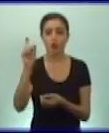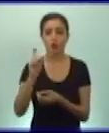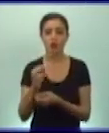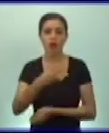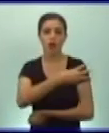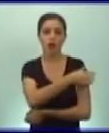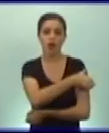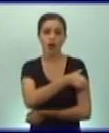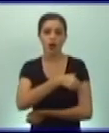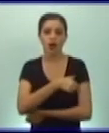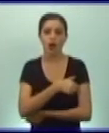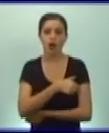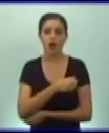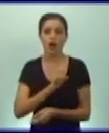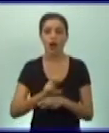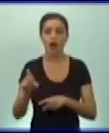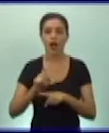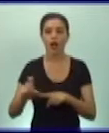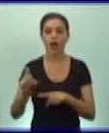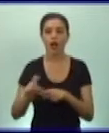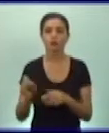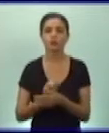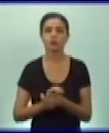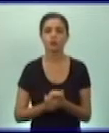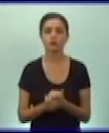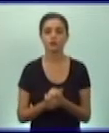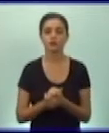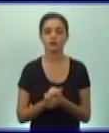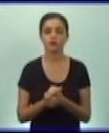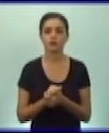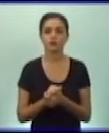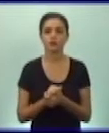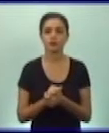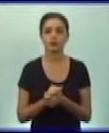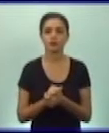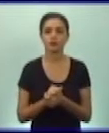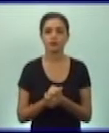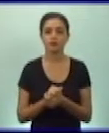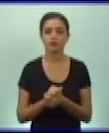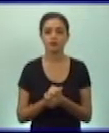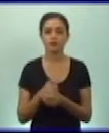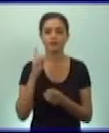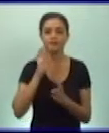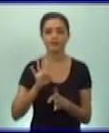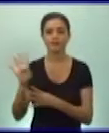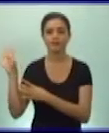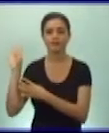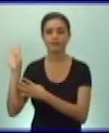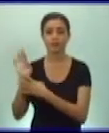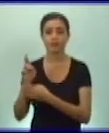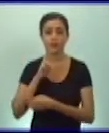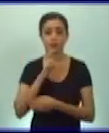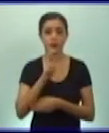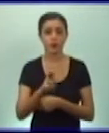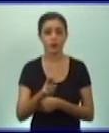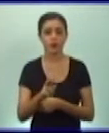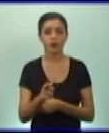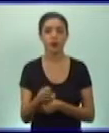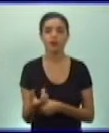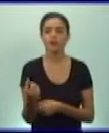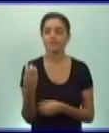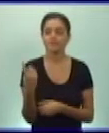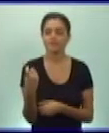destacamento pedagógico Manuel Ascunce Domenech, para poder responder a la necesidad